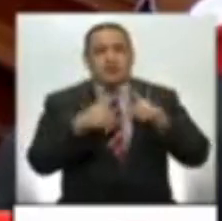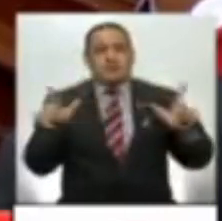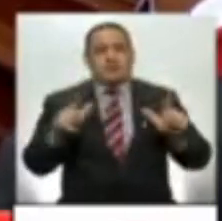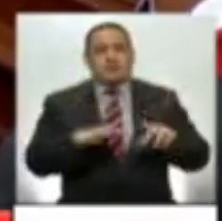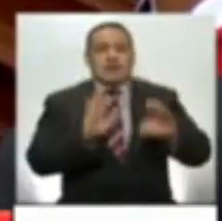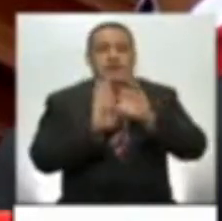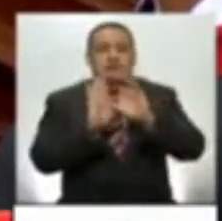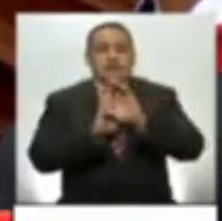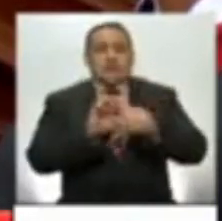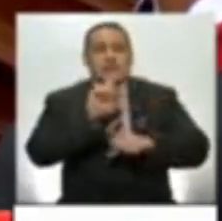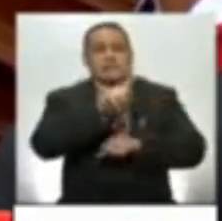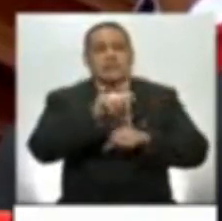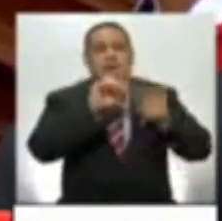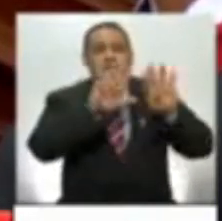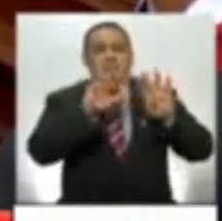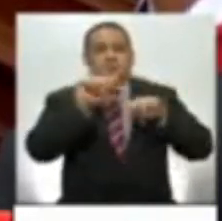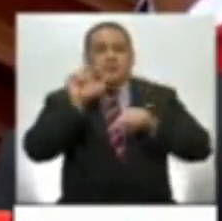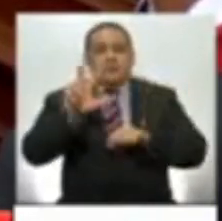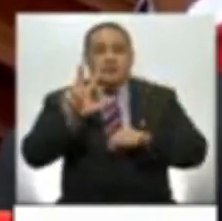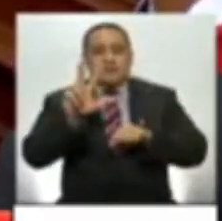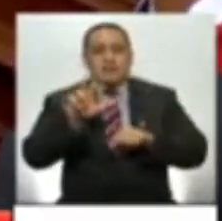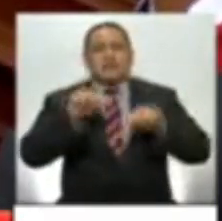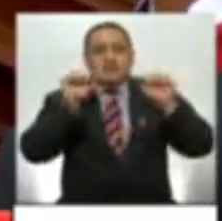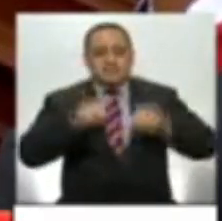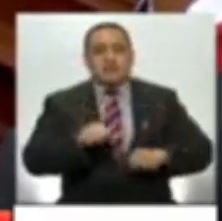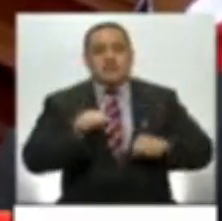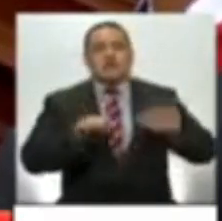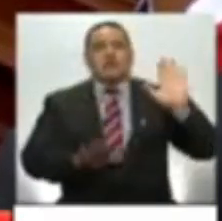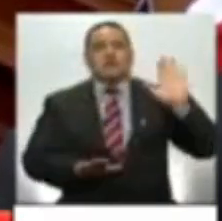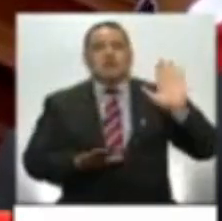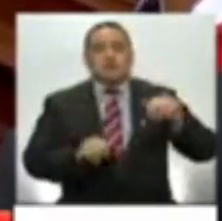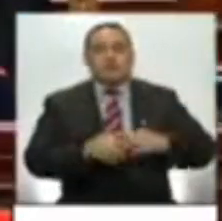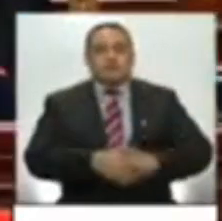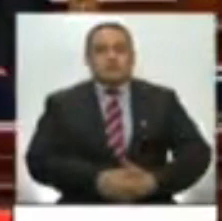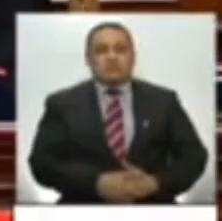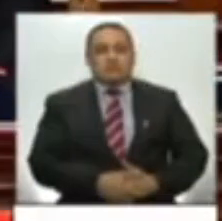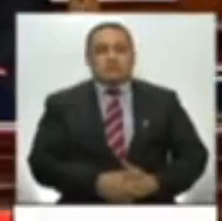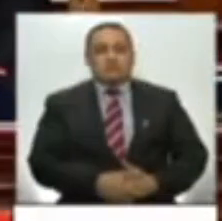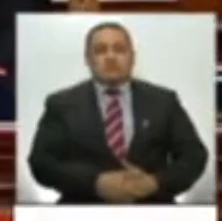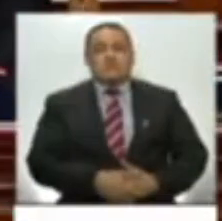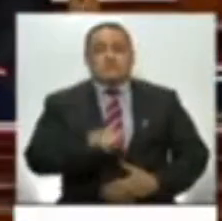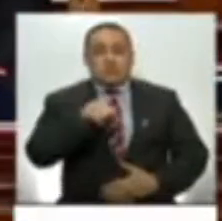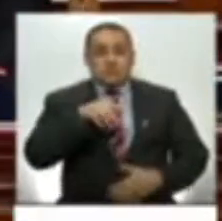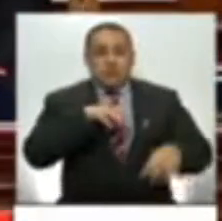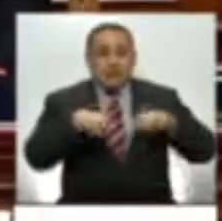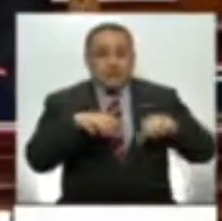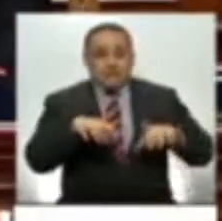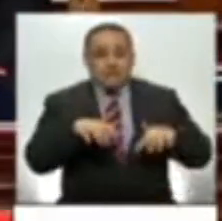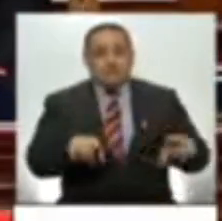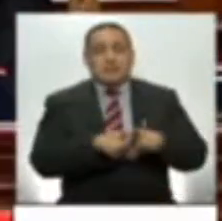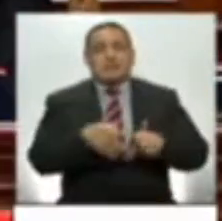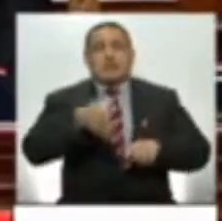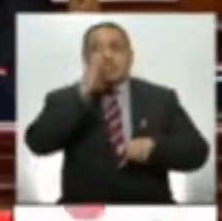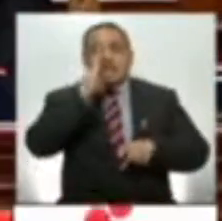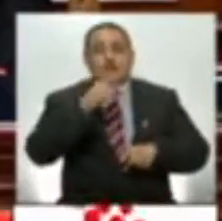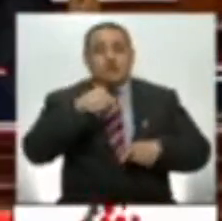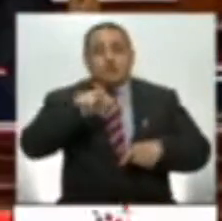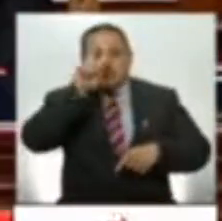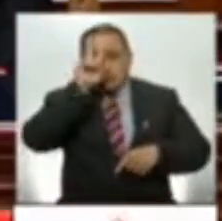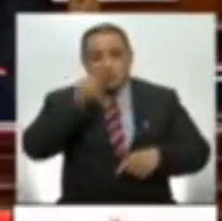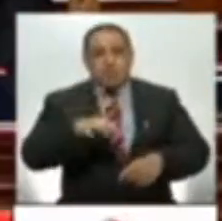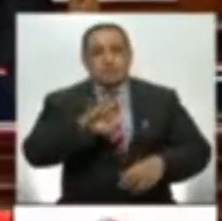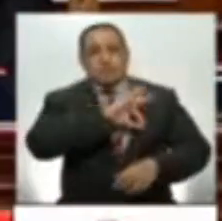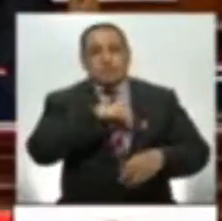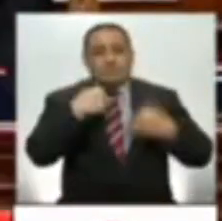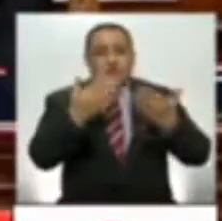la Constitución de 1993, sí, juro. Si así lo hace, que Dios y la patria la